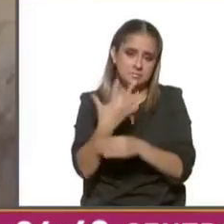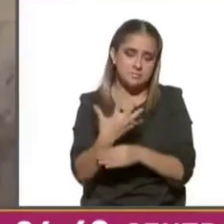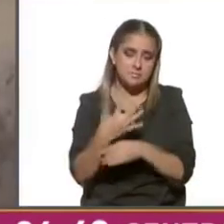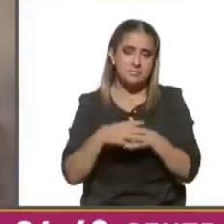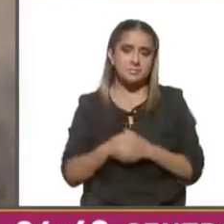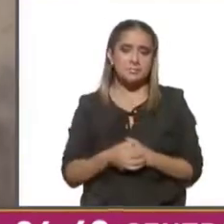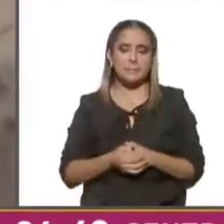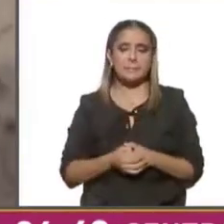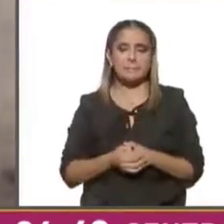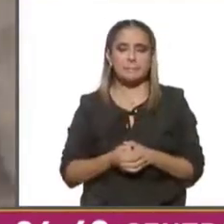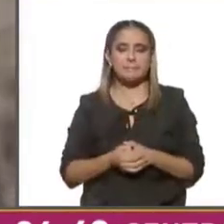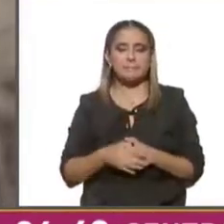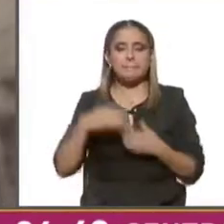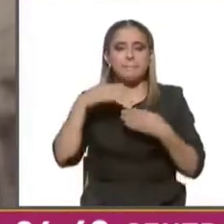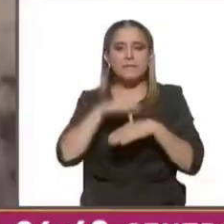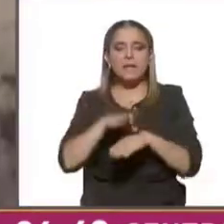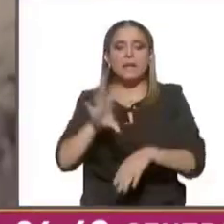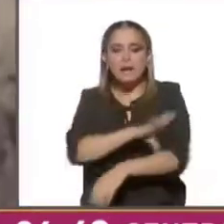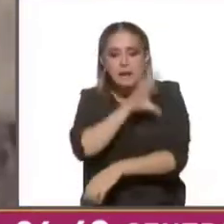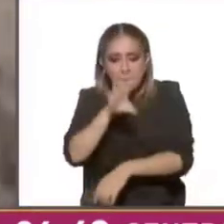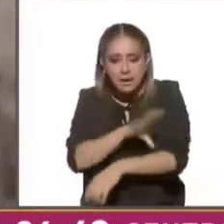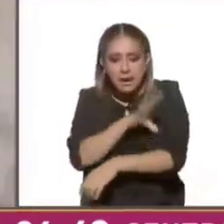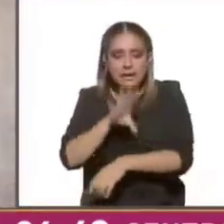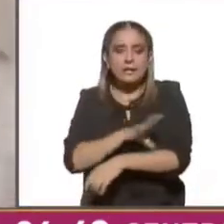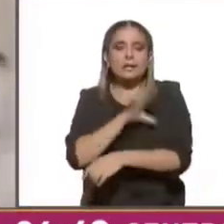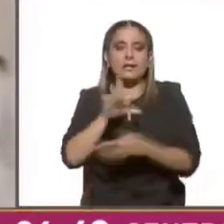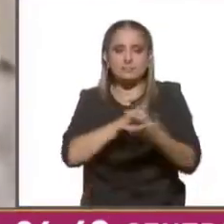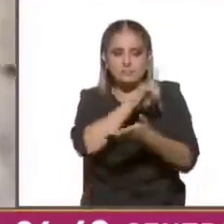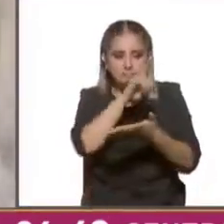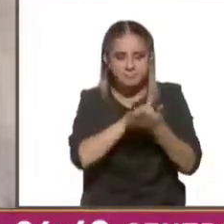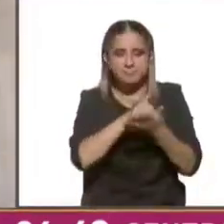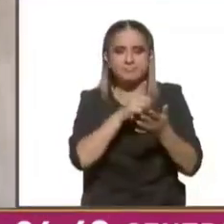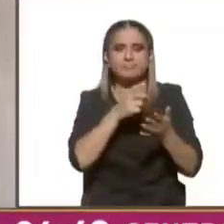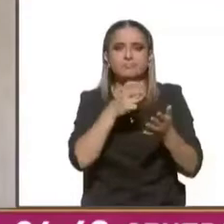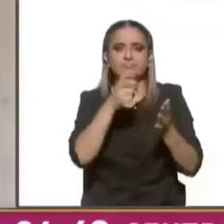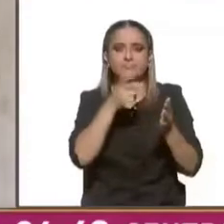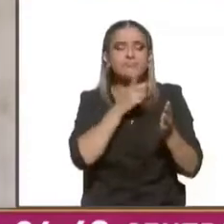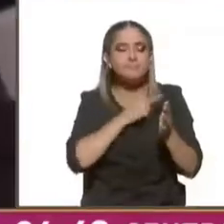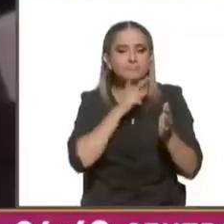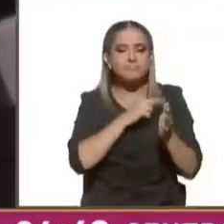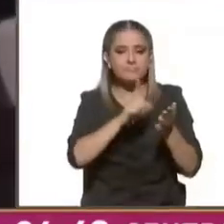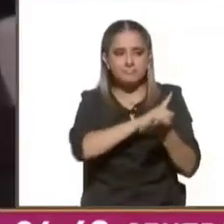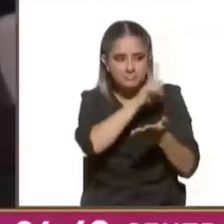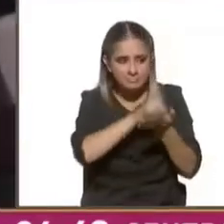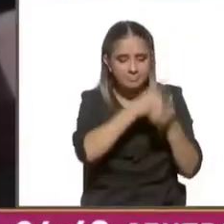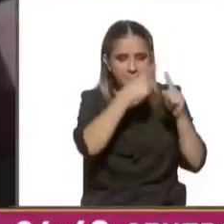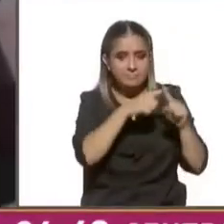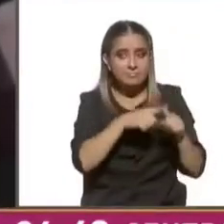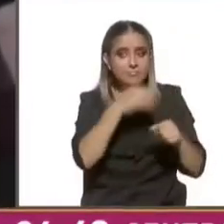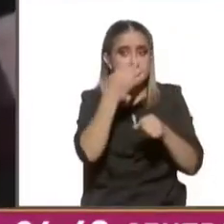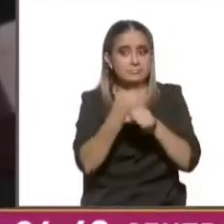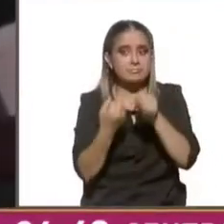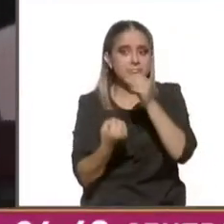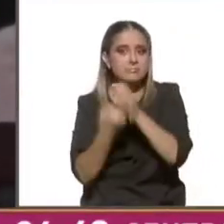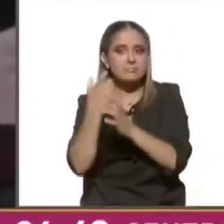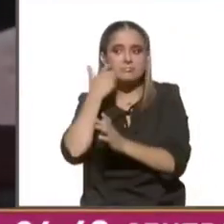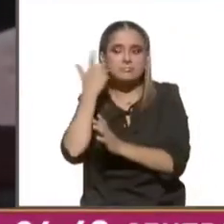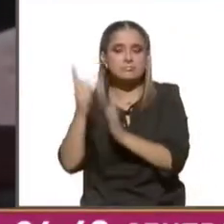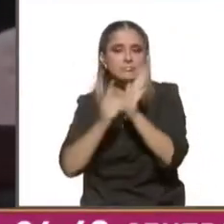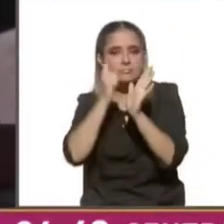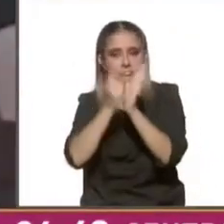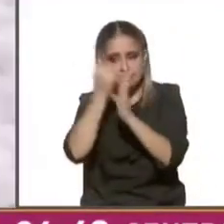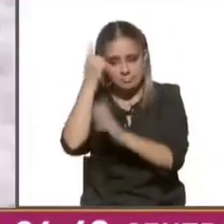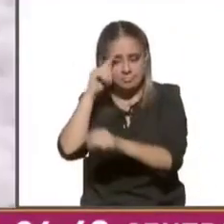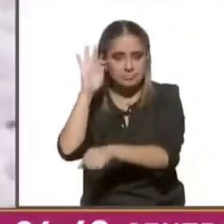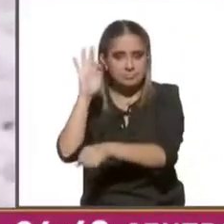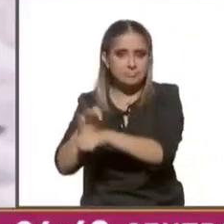sobre energéticos, sobre reforma eléctrica, y el dilema es muy claro y